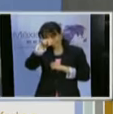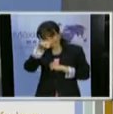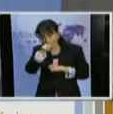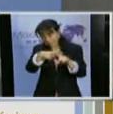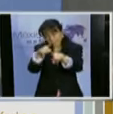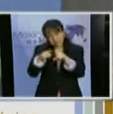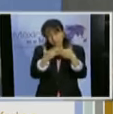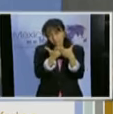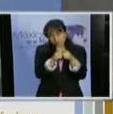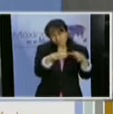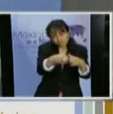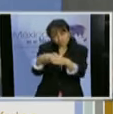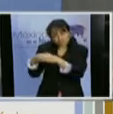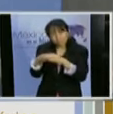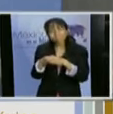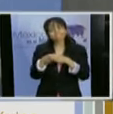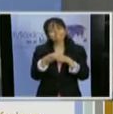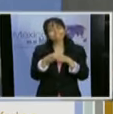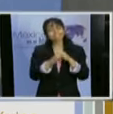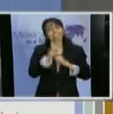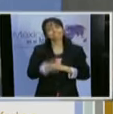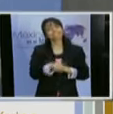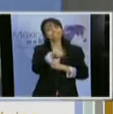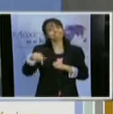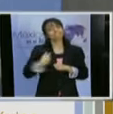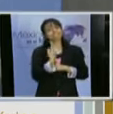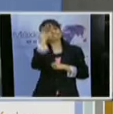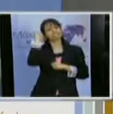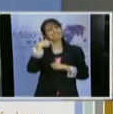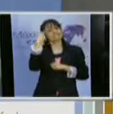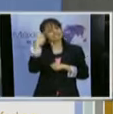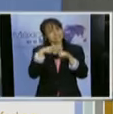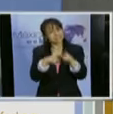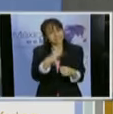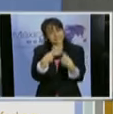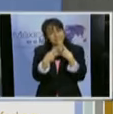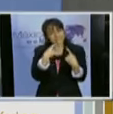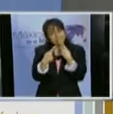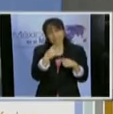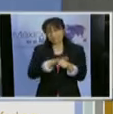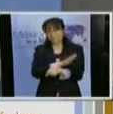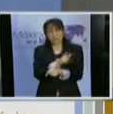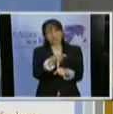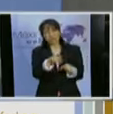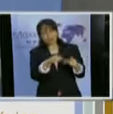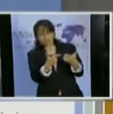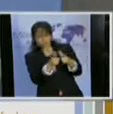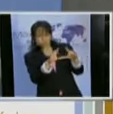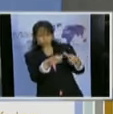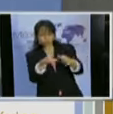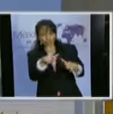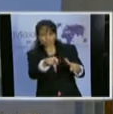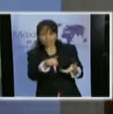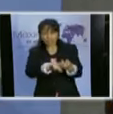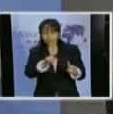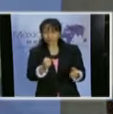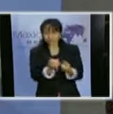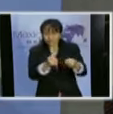Sin embargo, esa es la gran discusión, al momento de desagregar los diferentes grupos de la sociedad,